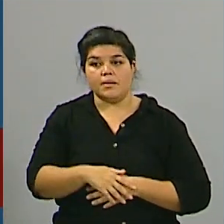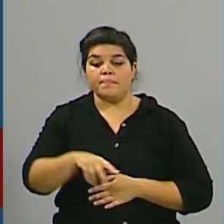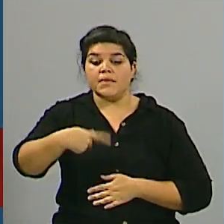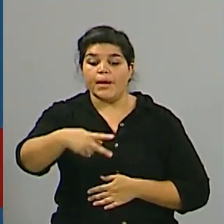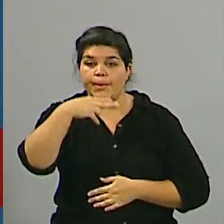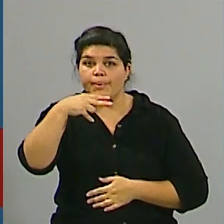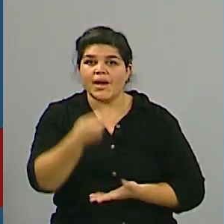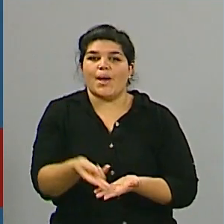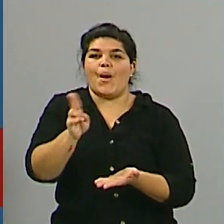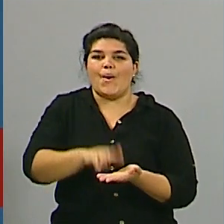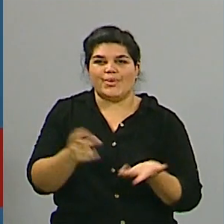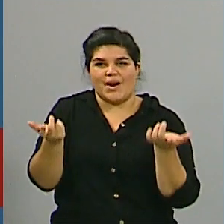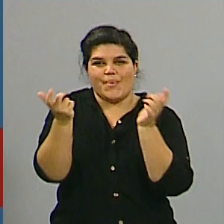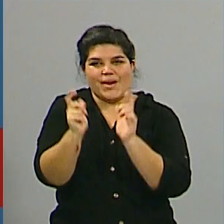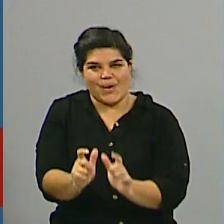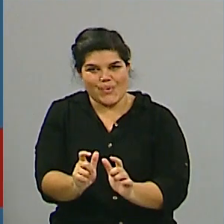reunir incluso